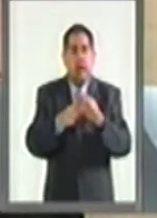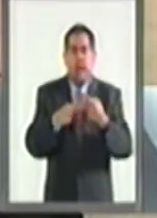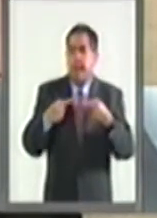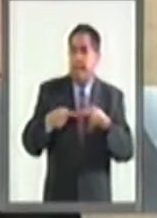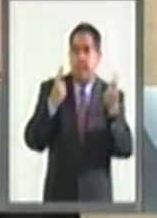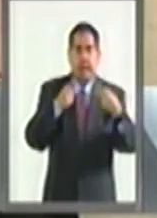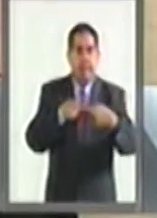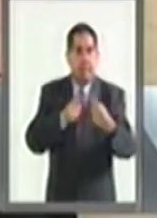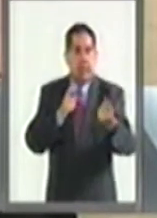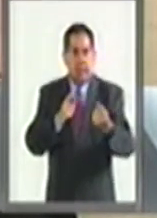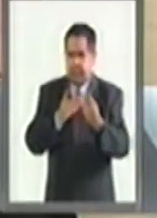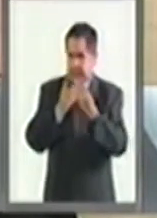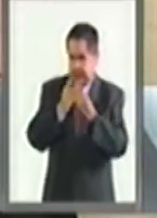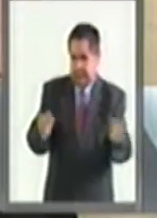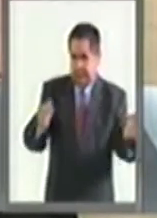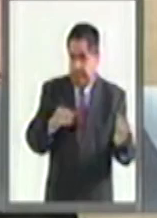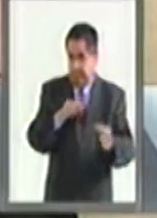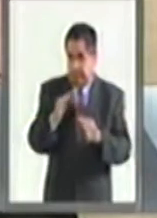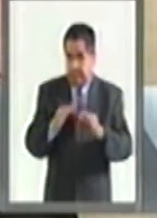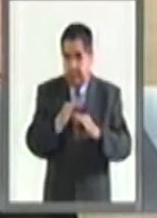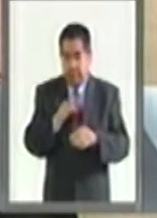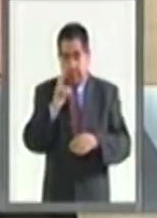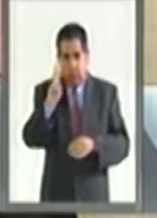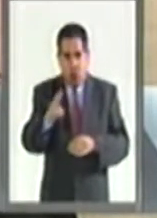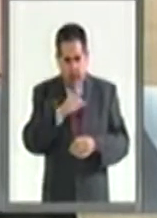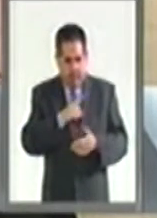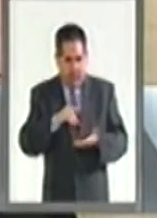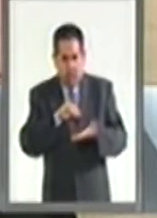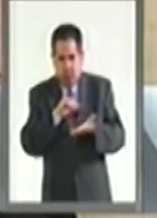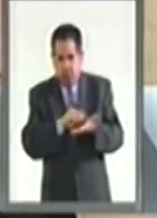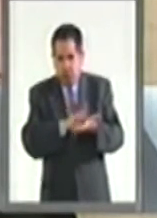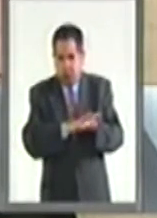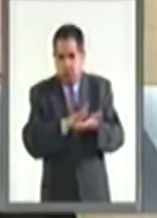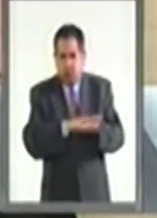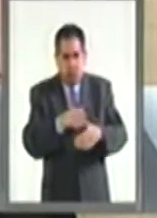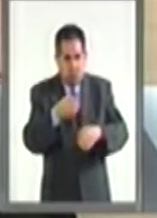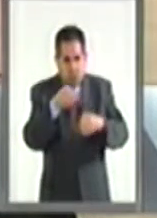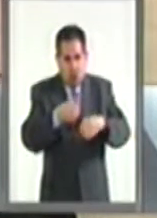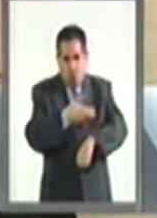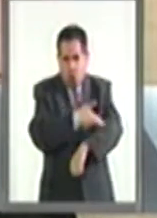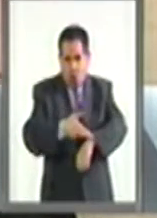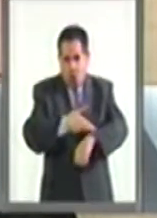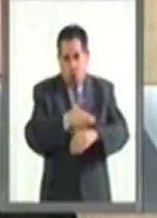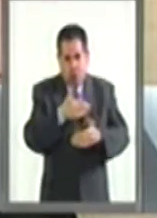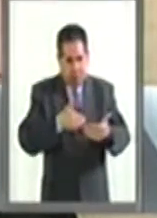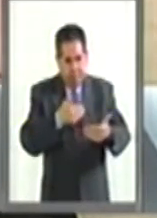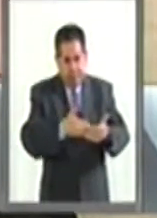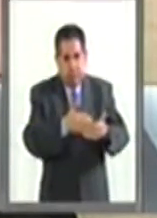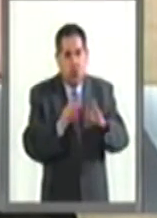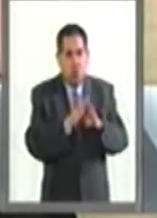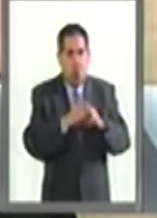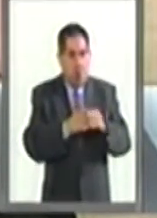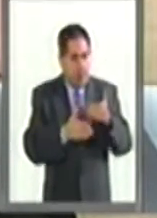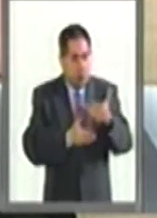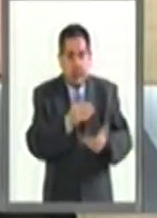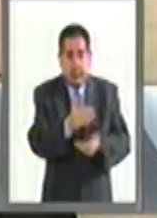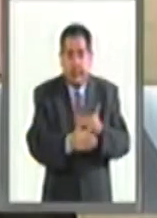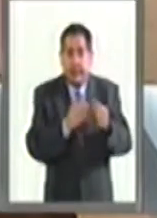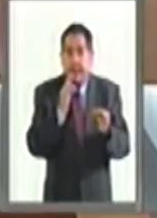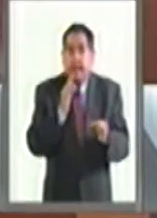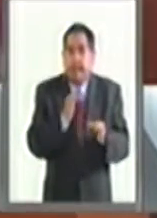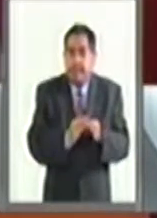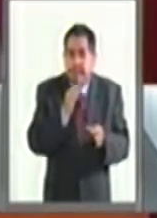controversias en cada caso, pero sin ser omiso de la observancia de las formalidades esenciales de los